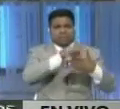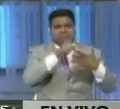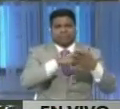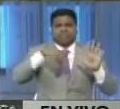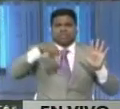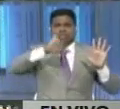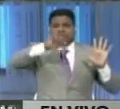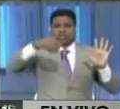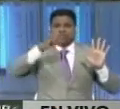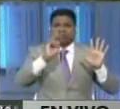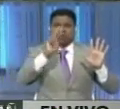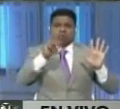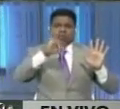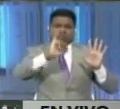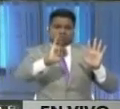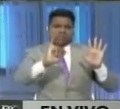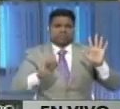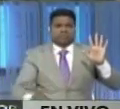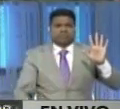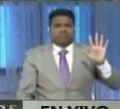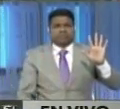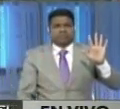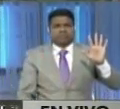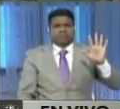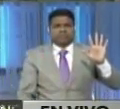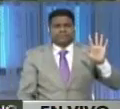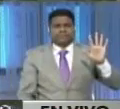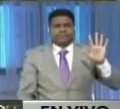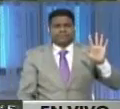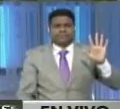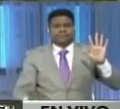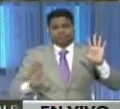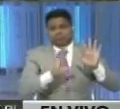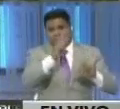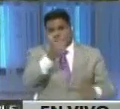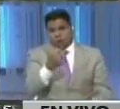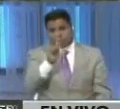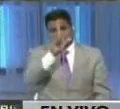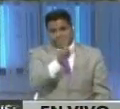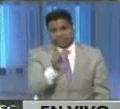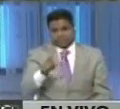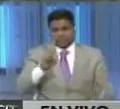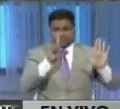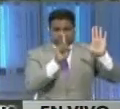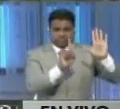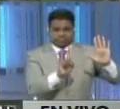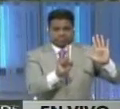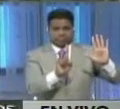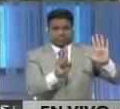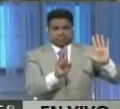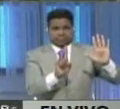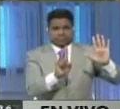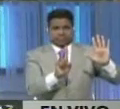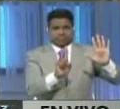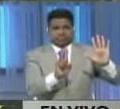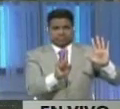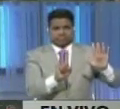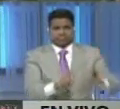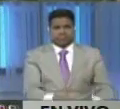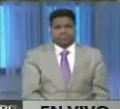Santiago sandia sandia Santiago y el comandante de la 92 brigadas de